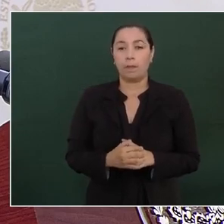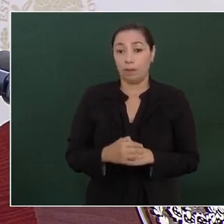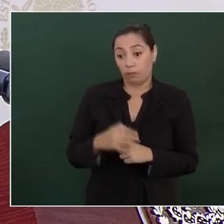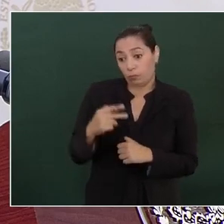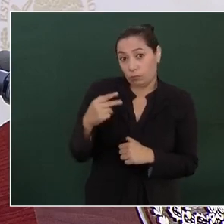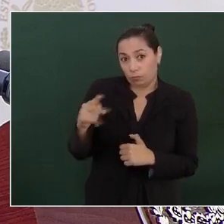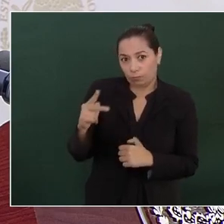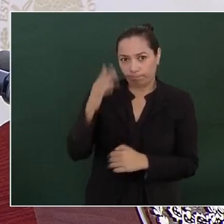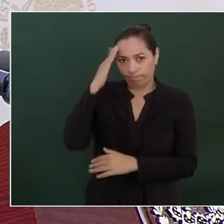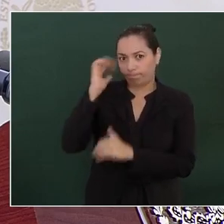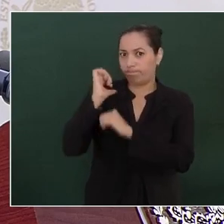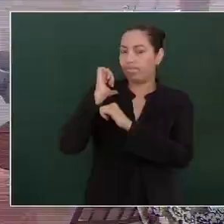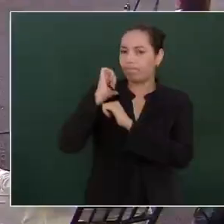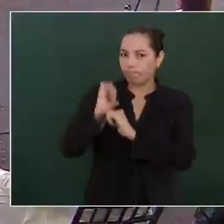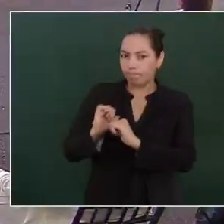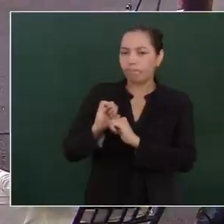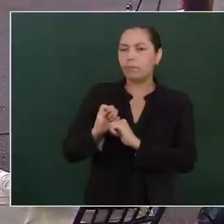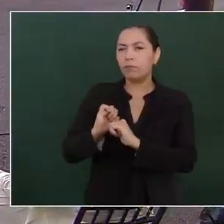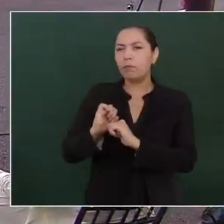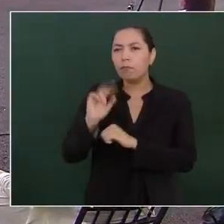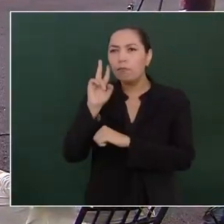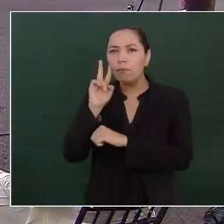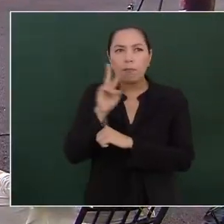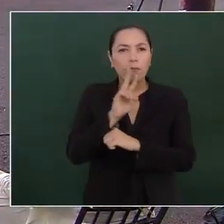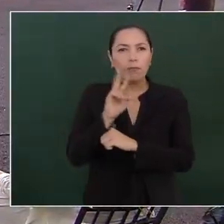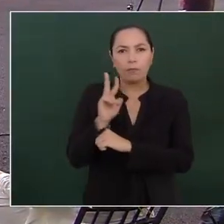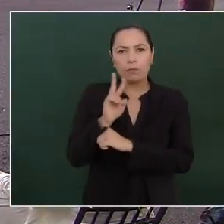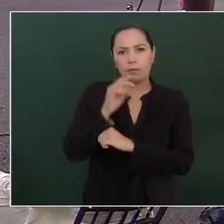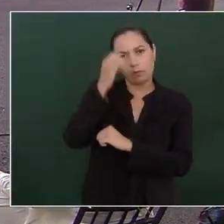que opine.